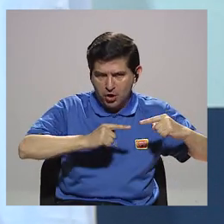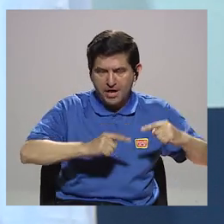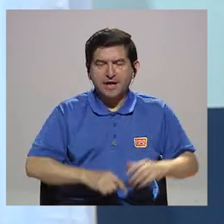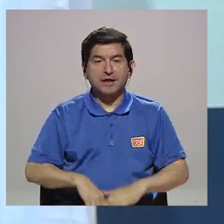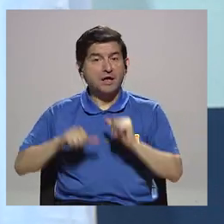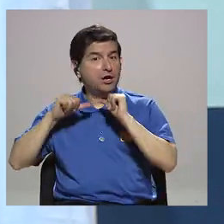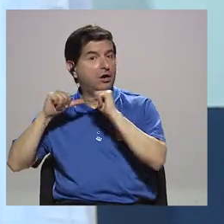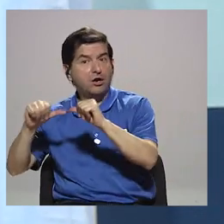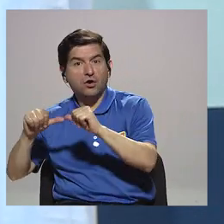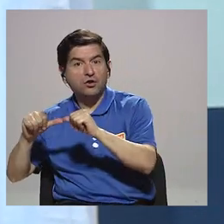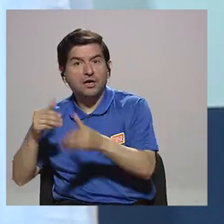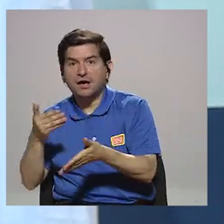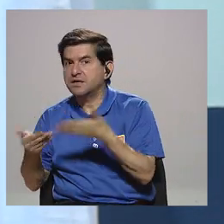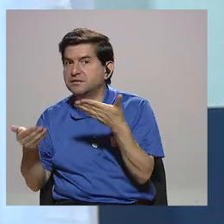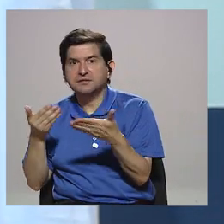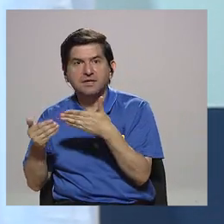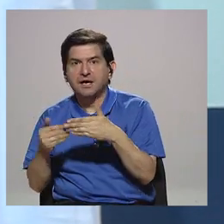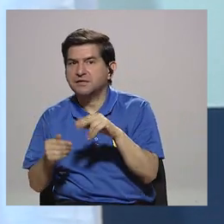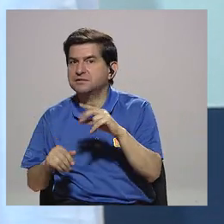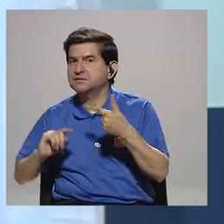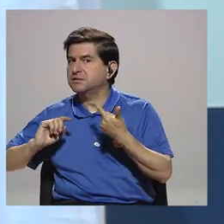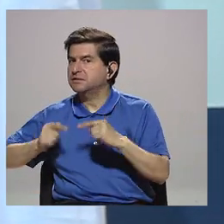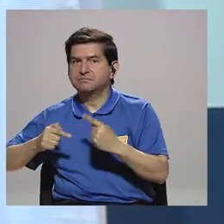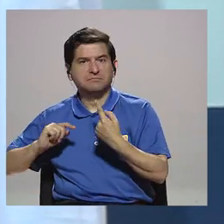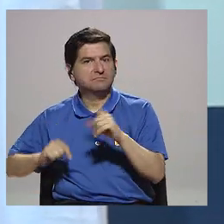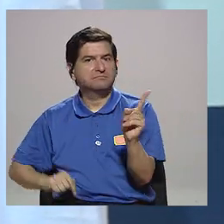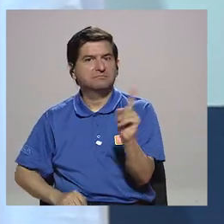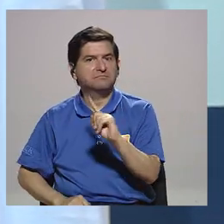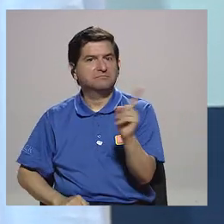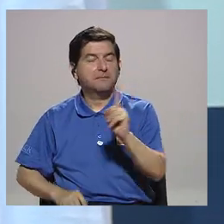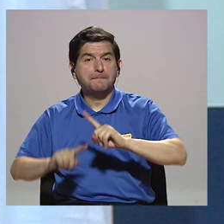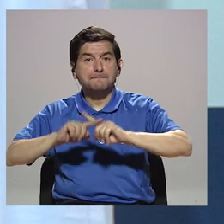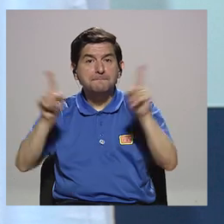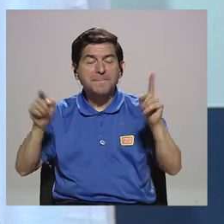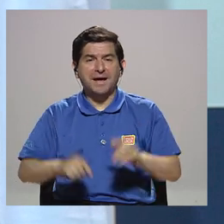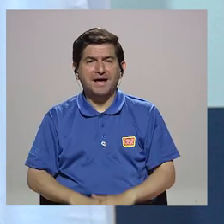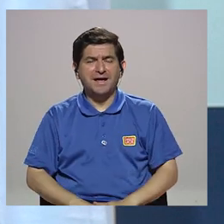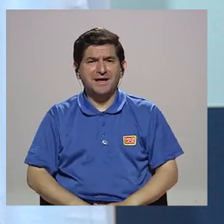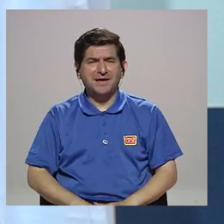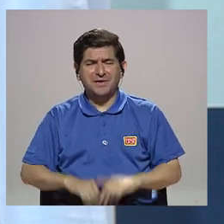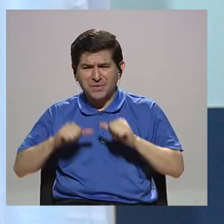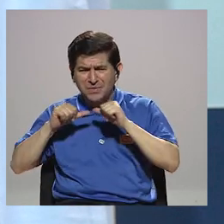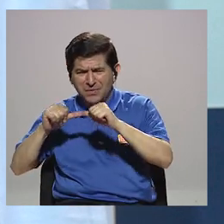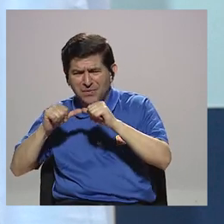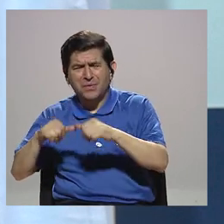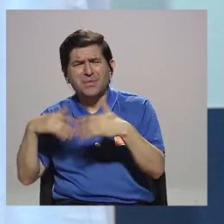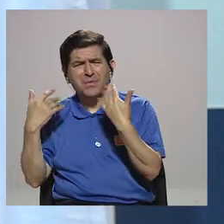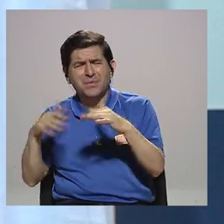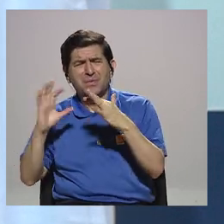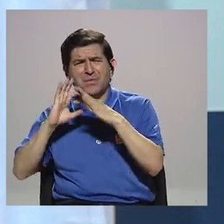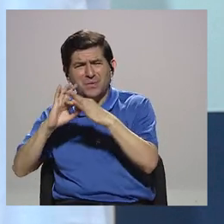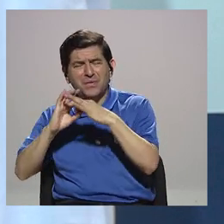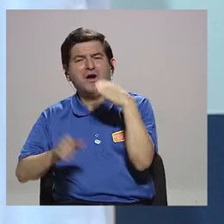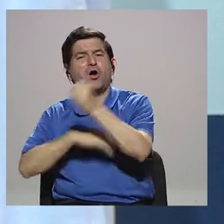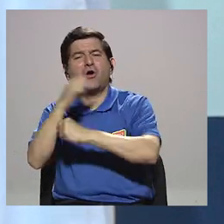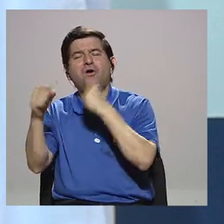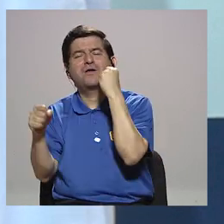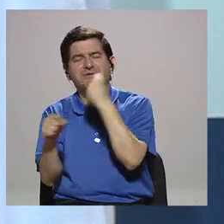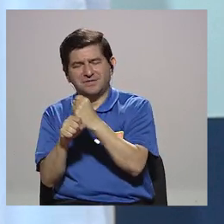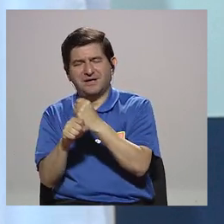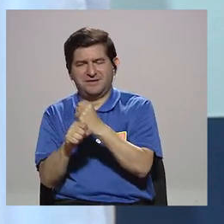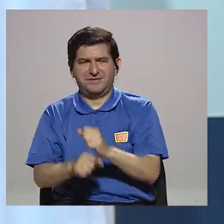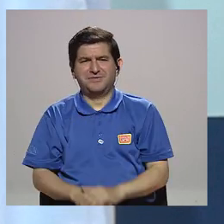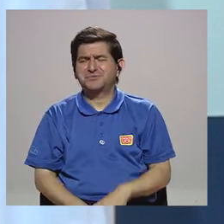duelen. Y las crónicas prácticamente no duelen. Sin embargo, la crónica tiene que ver mucho también con la